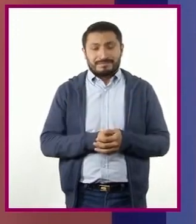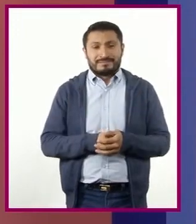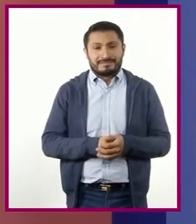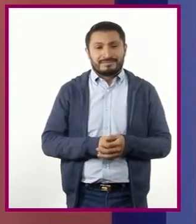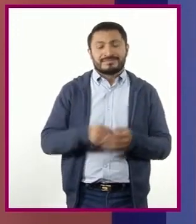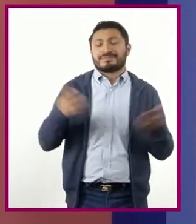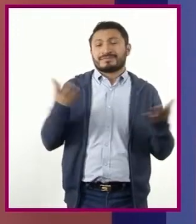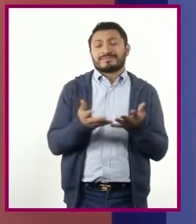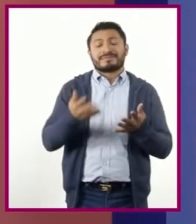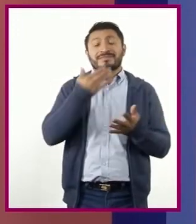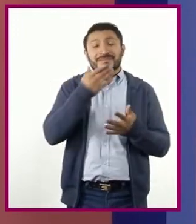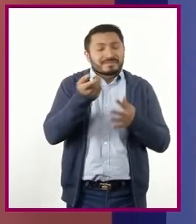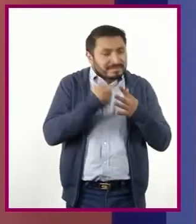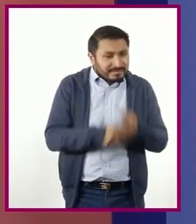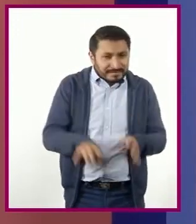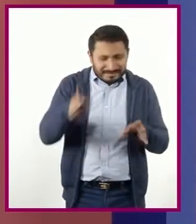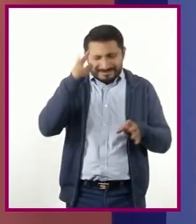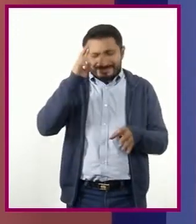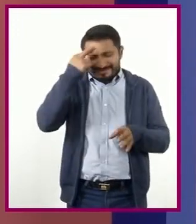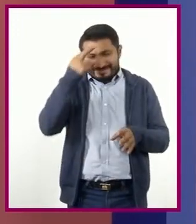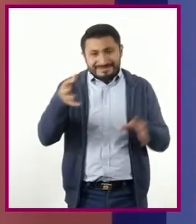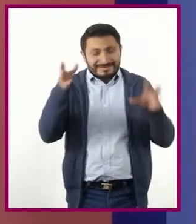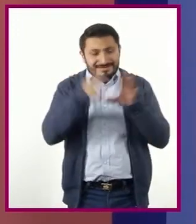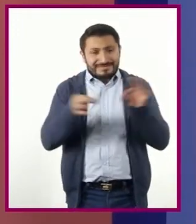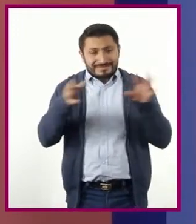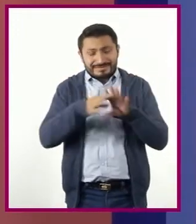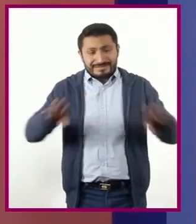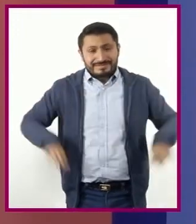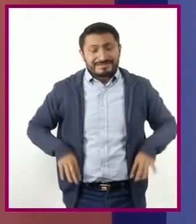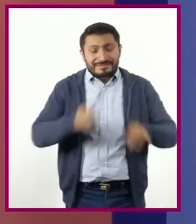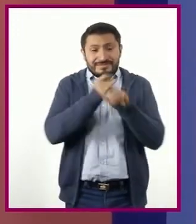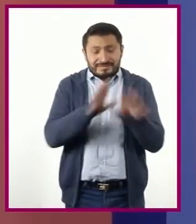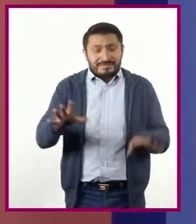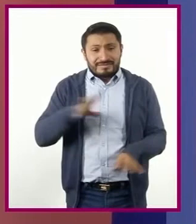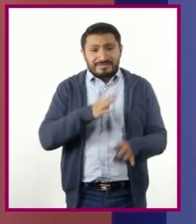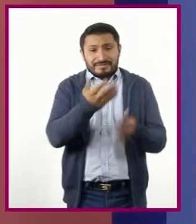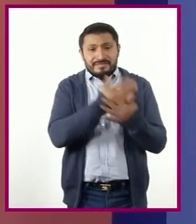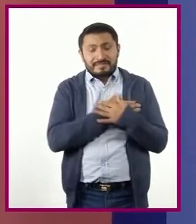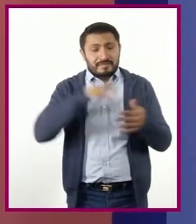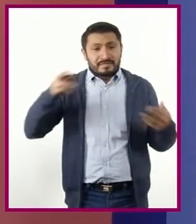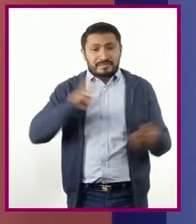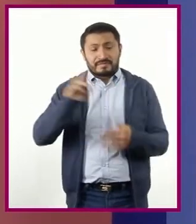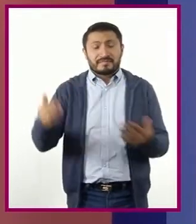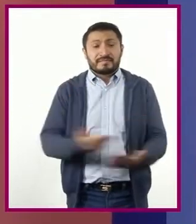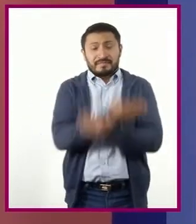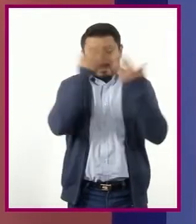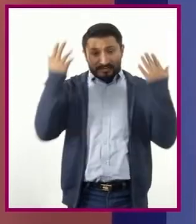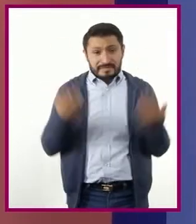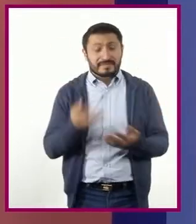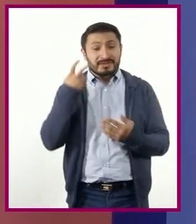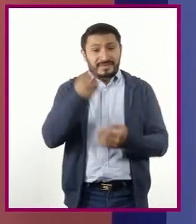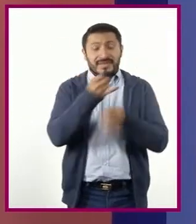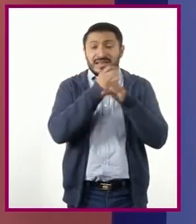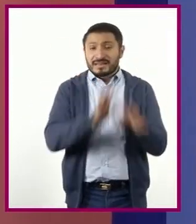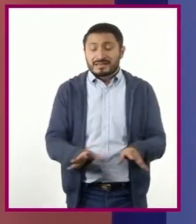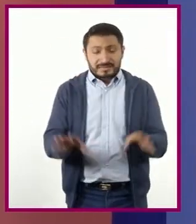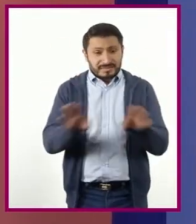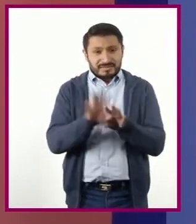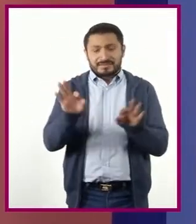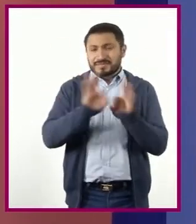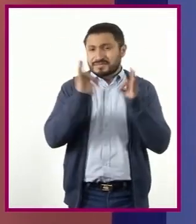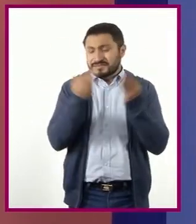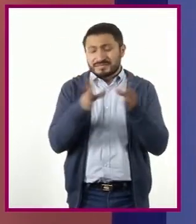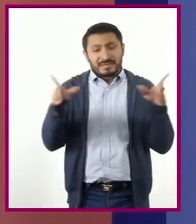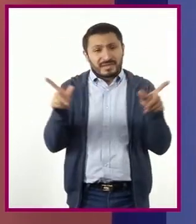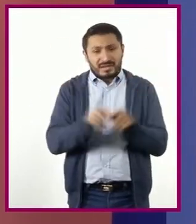recuerdan, hemos dado detalles sobre la visión que se tenía del amor en el Renacimiento. Esta información, en forma